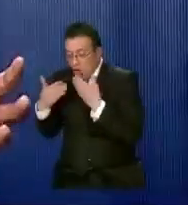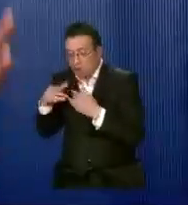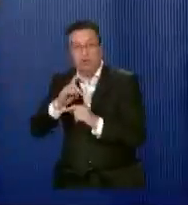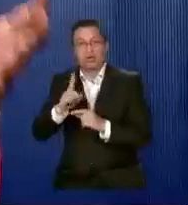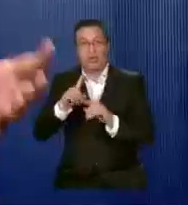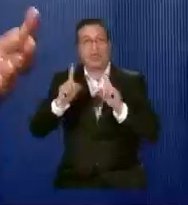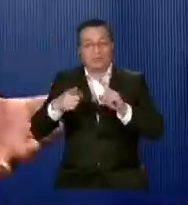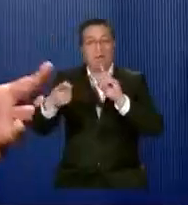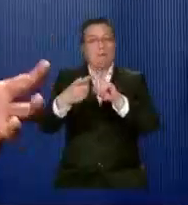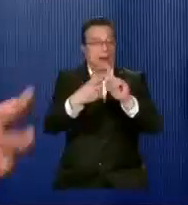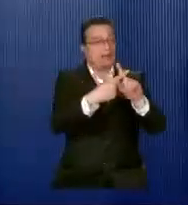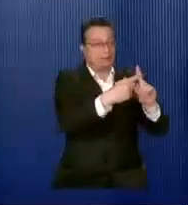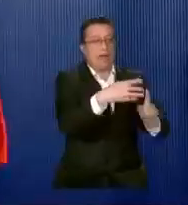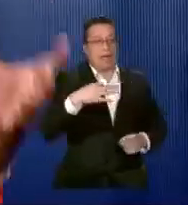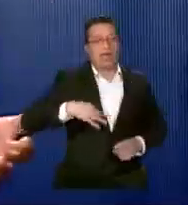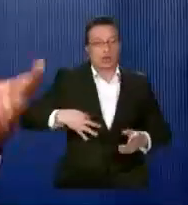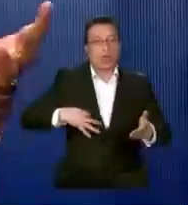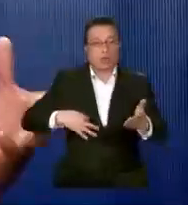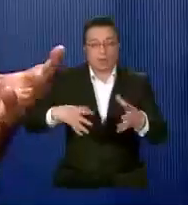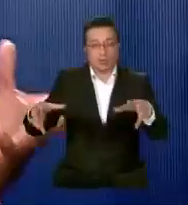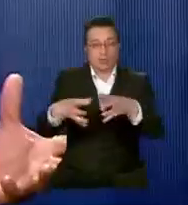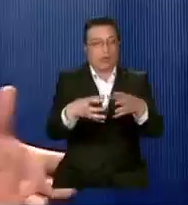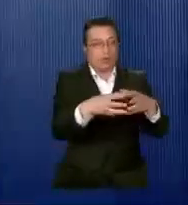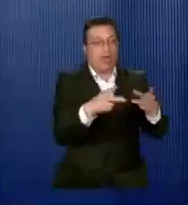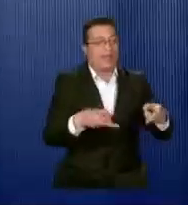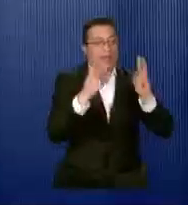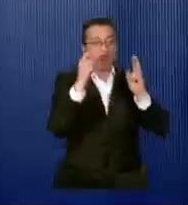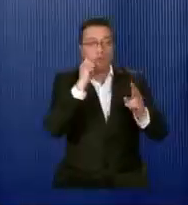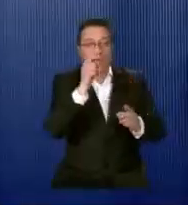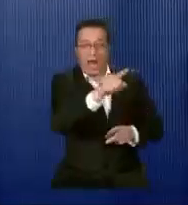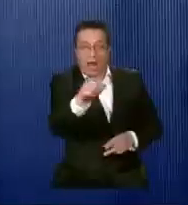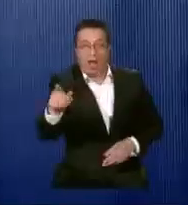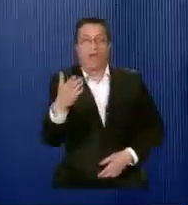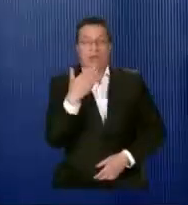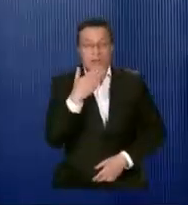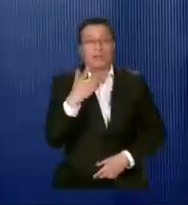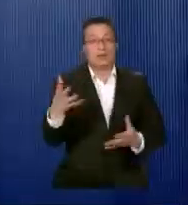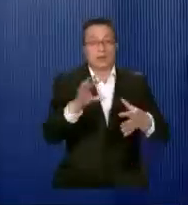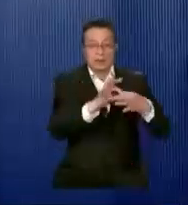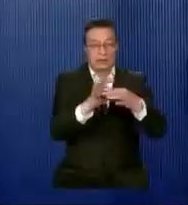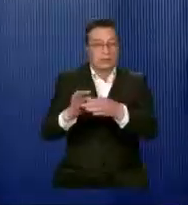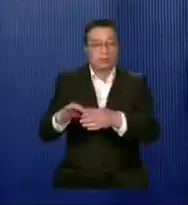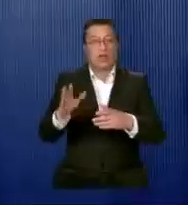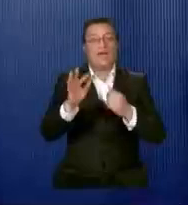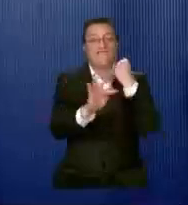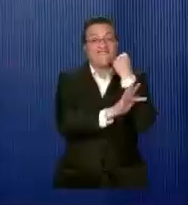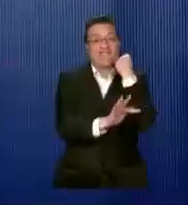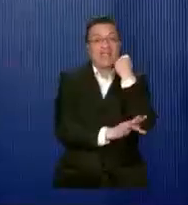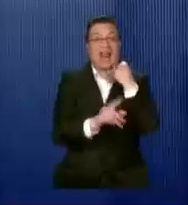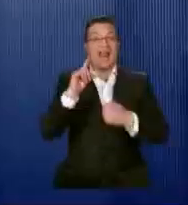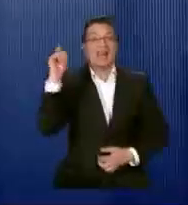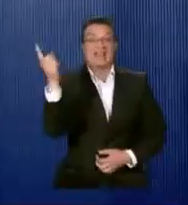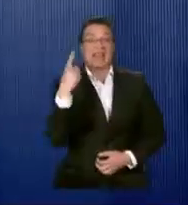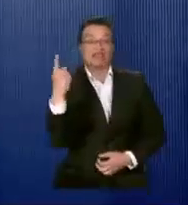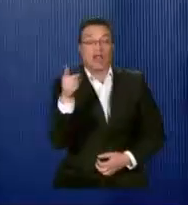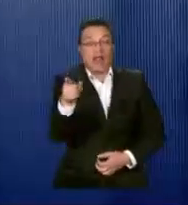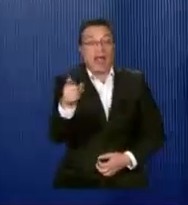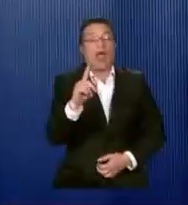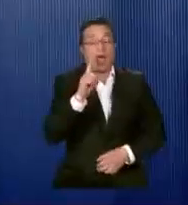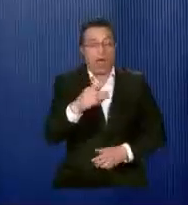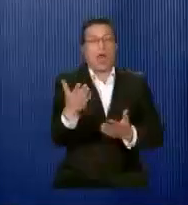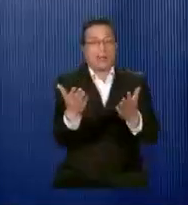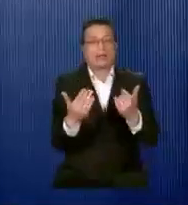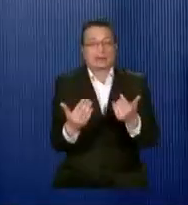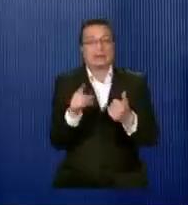haber participación también de la ciudadanía, de las organizaciones de derechos humanos. Yo creo que lo que ha ocurrido respecto al fiscal nacional pone a prueba la necesidad de